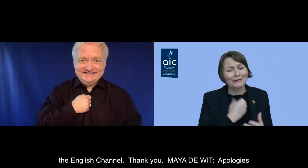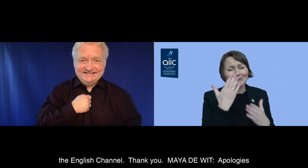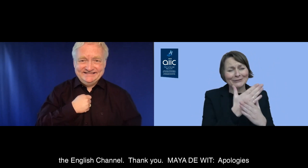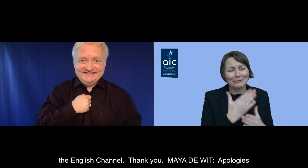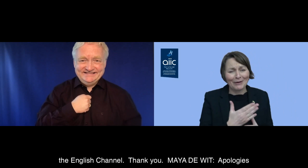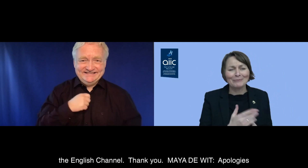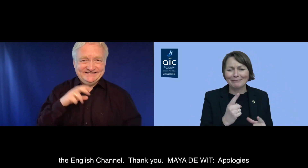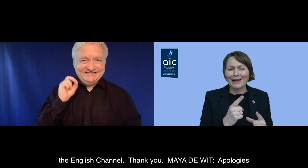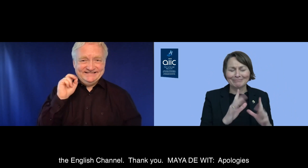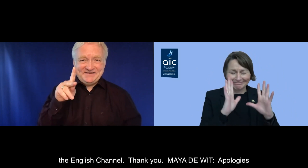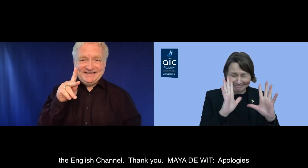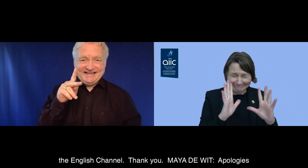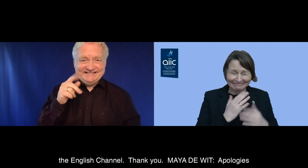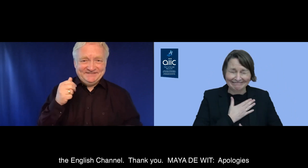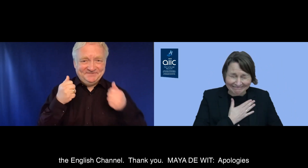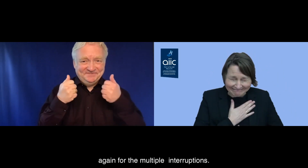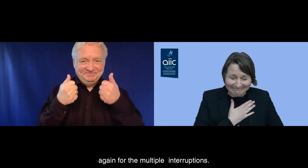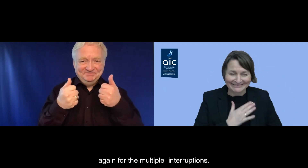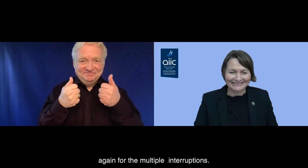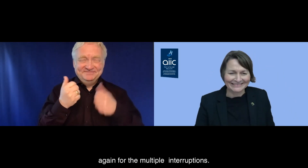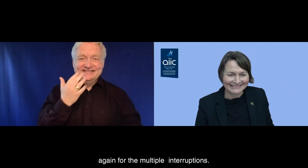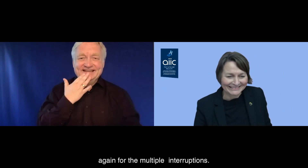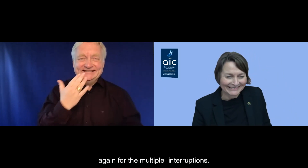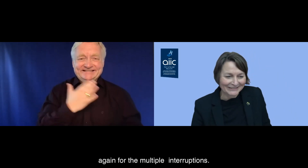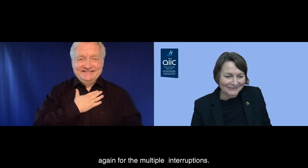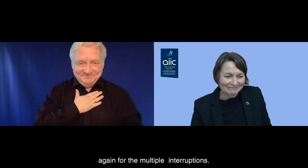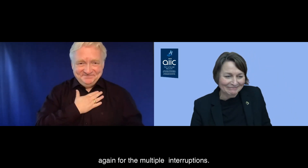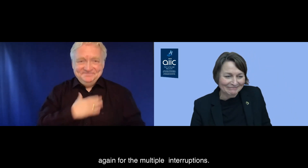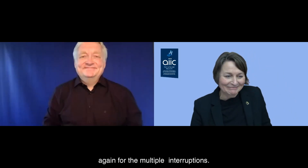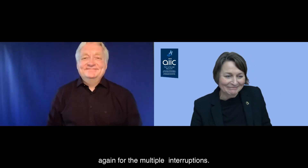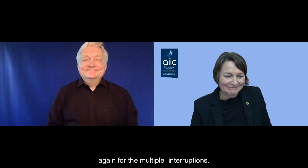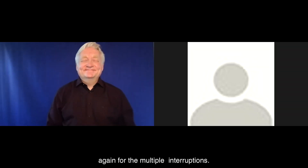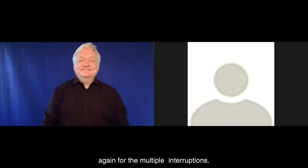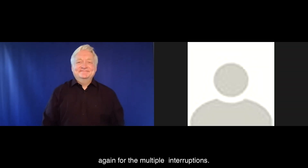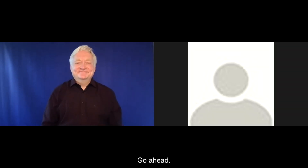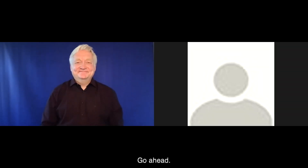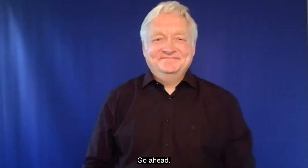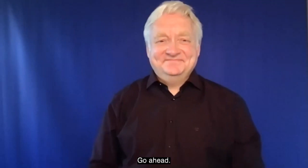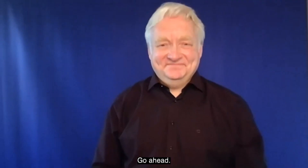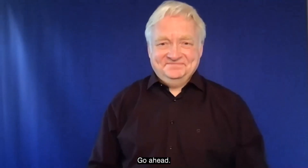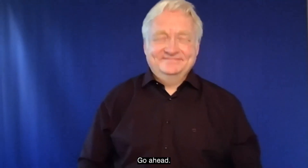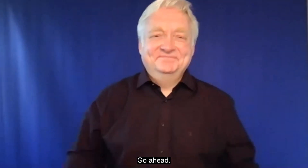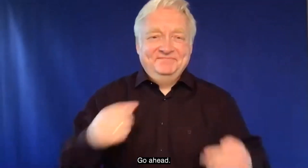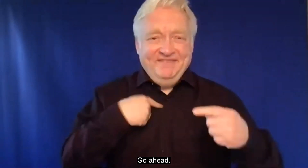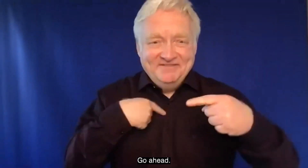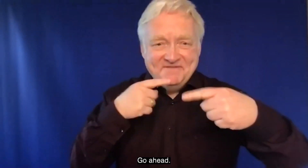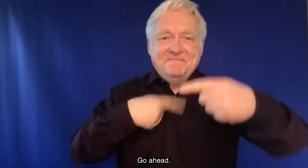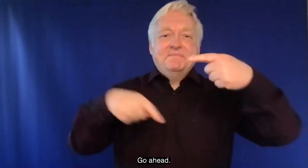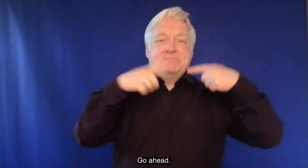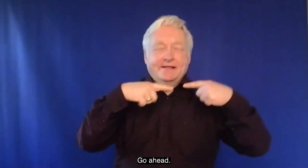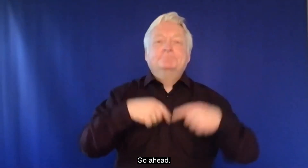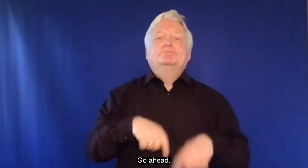Okay, great. Apologies again for the multiple interruptions. Una vez más, una disculpa por